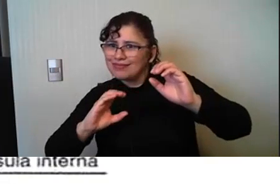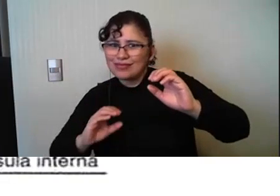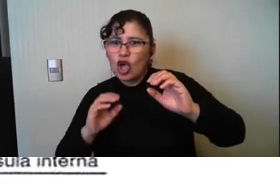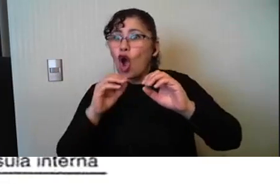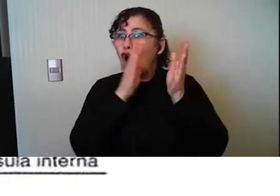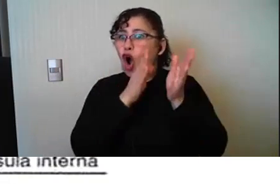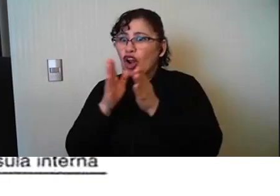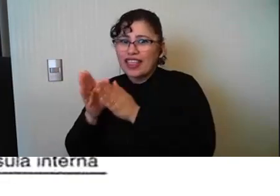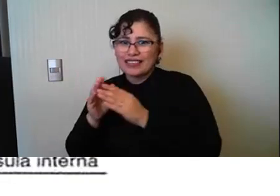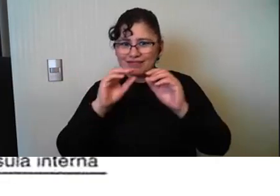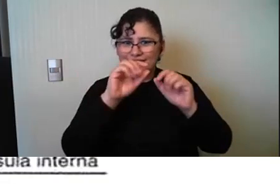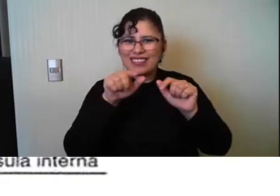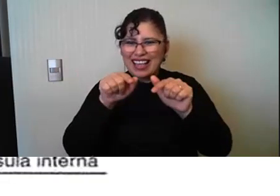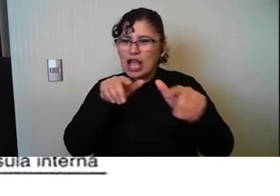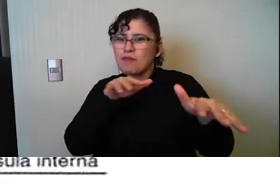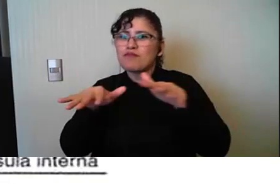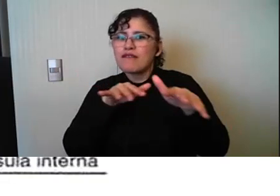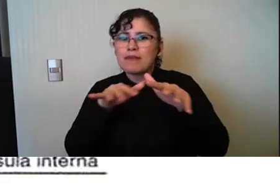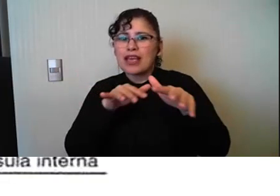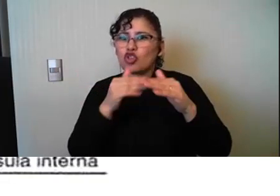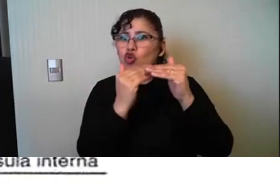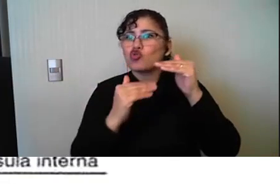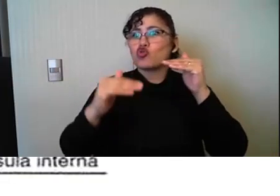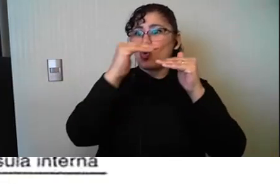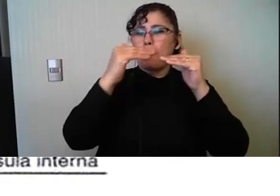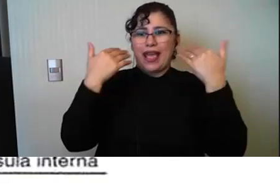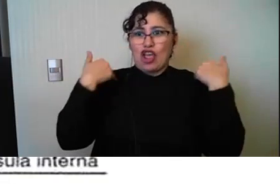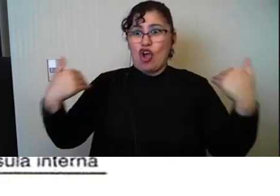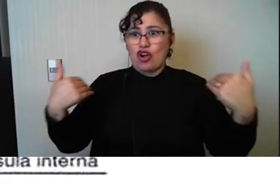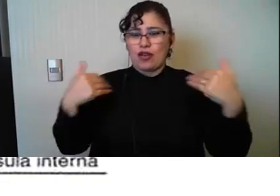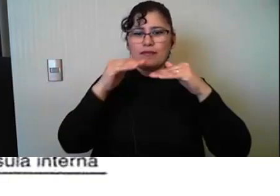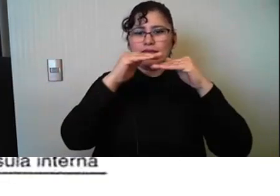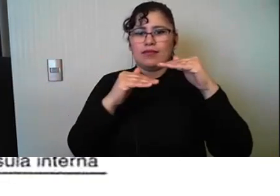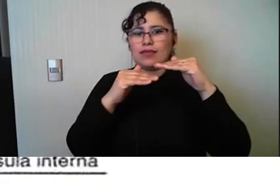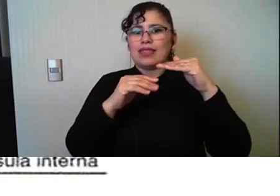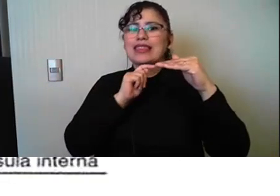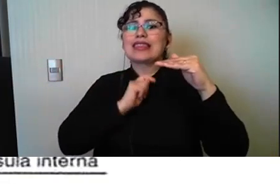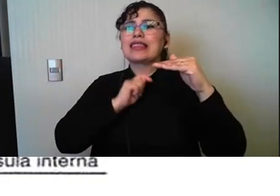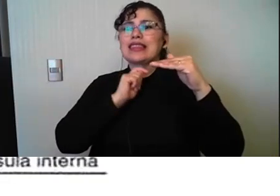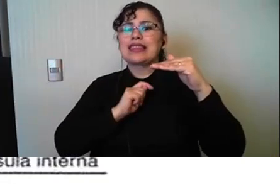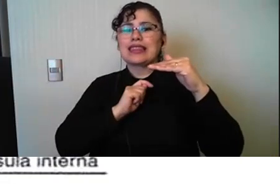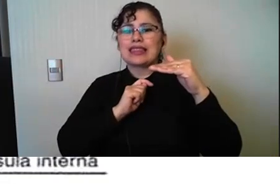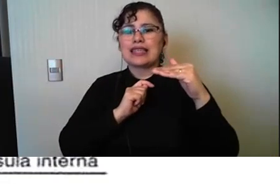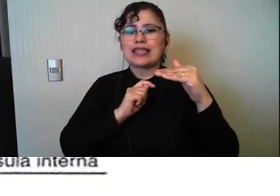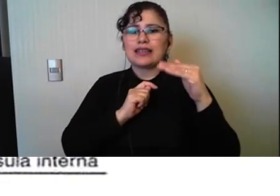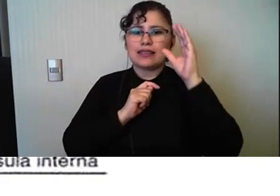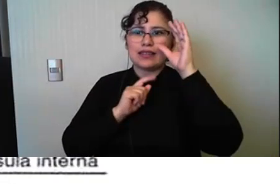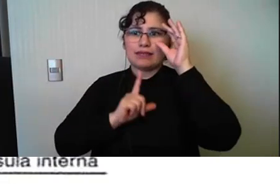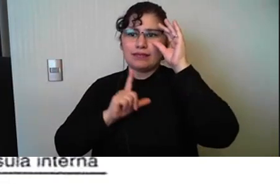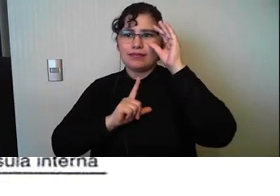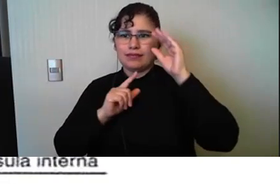que regula los movimientos del miembro superior, y a este nivel los que regulan todo el movimiento del miembro